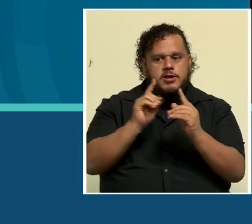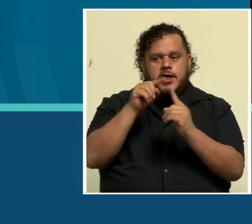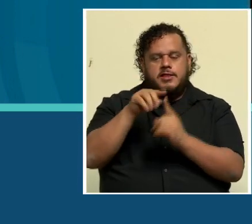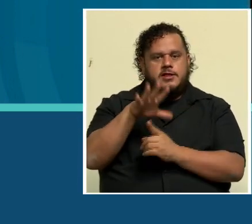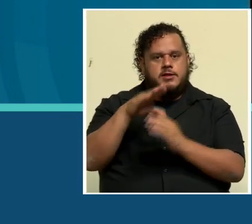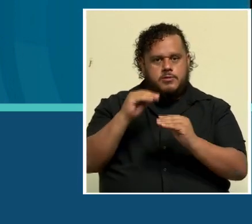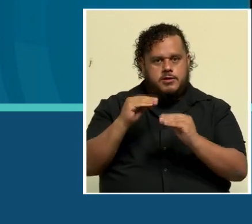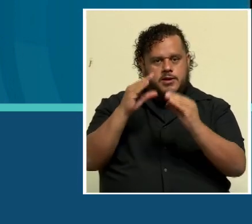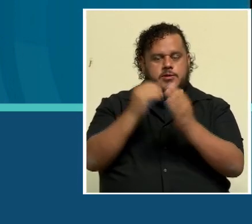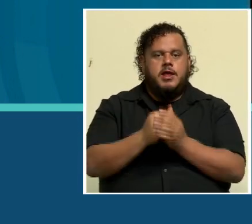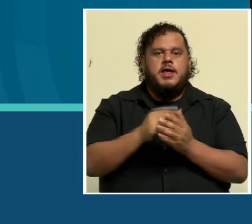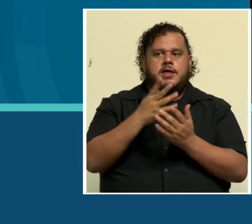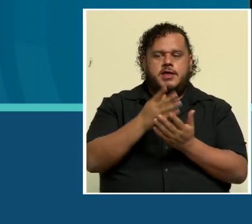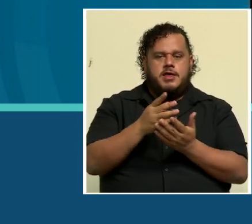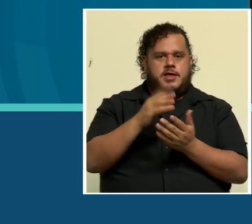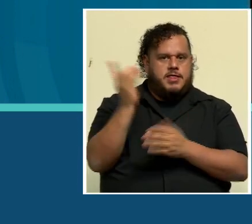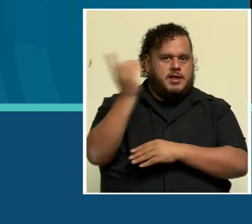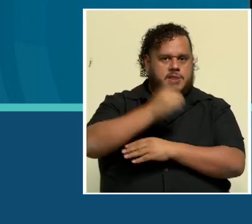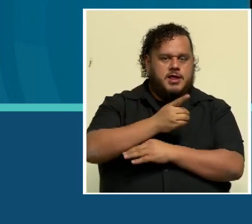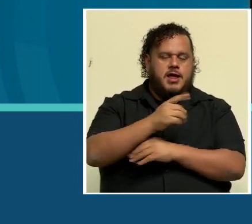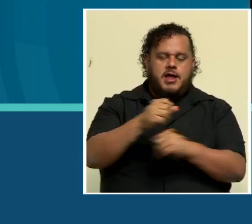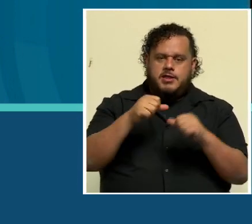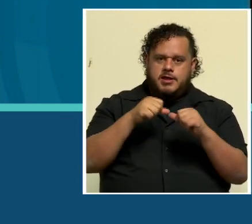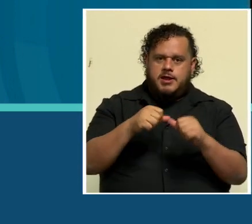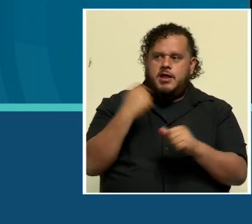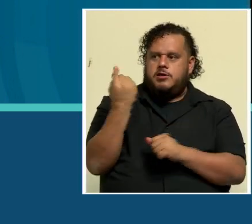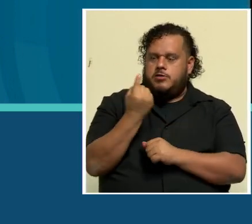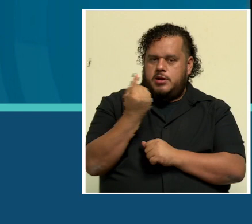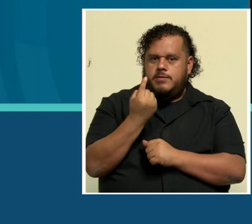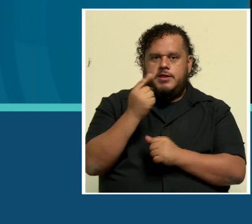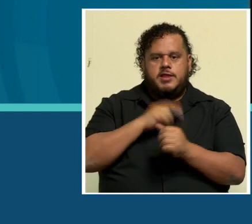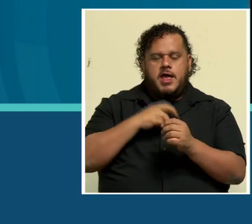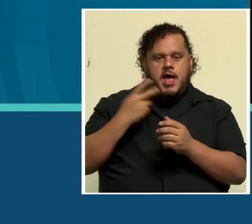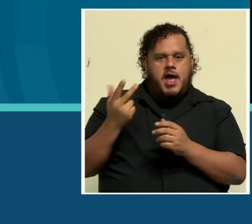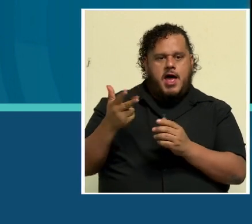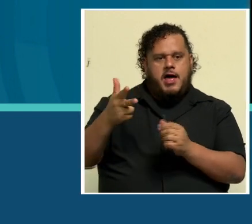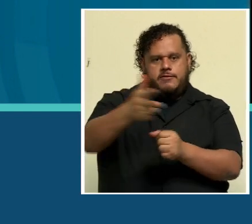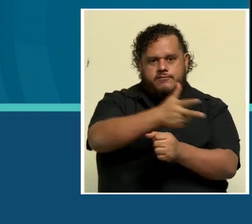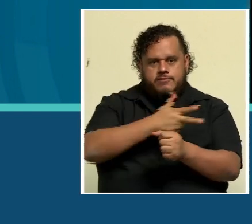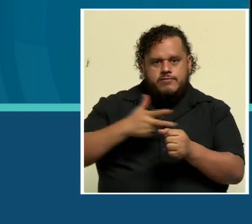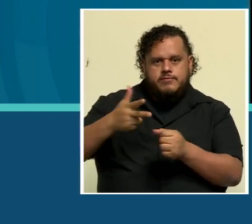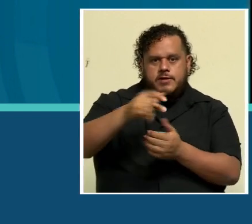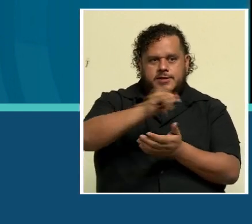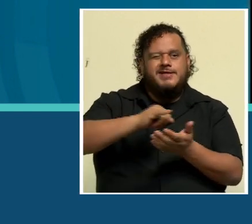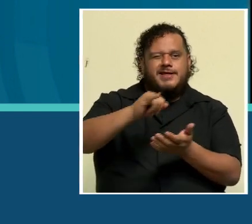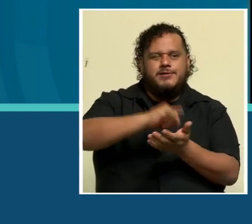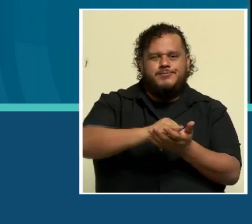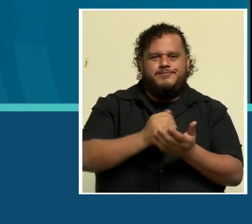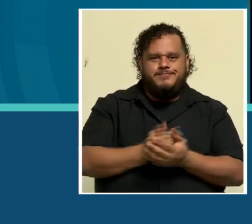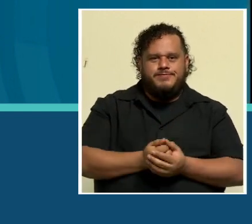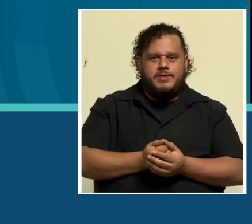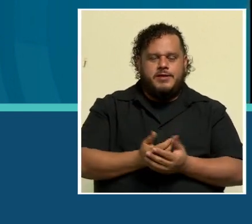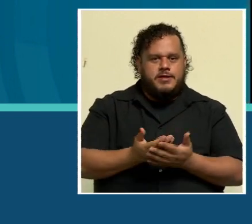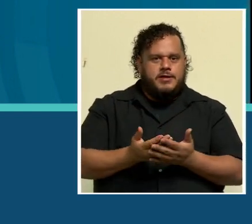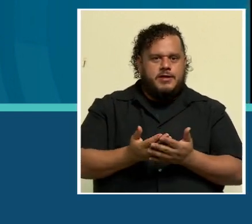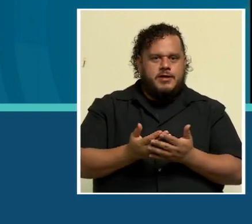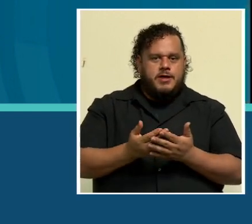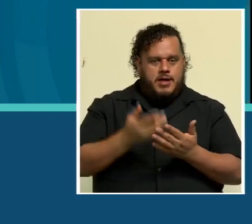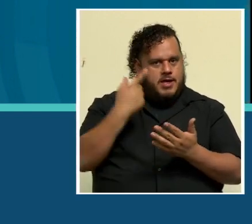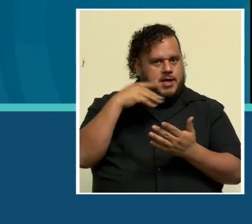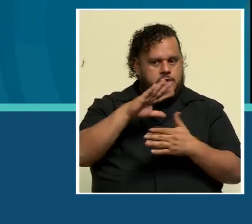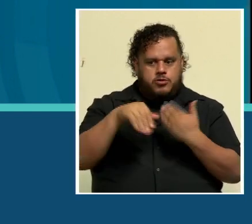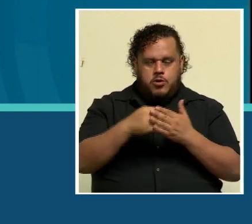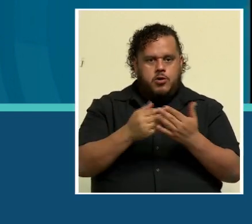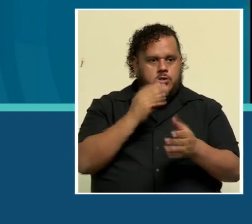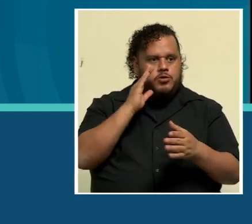mañana y la diurna entre semanas seguirá aplicando únicamente al anillo de circunvalación de San José. El horario de funcionamiento de los establecimientos